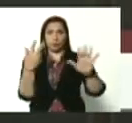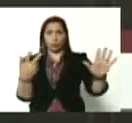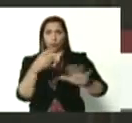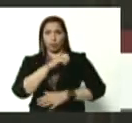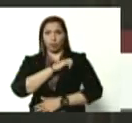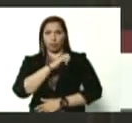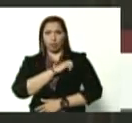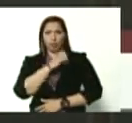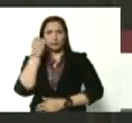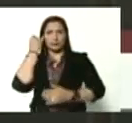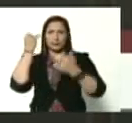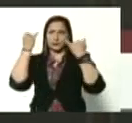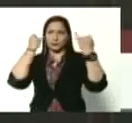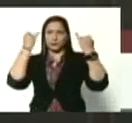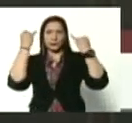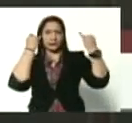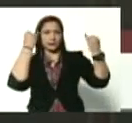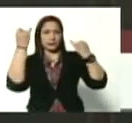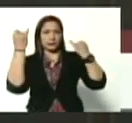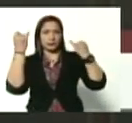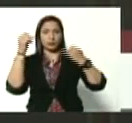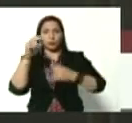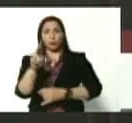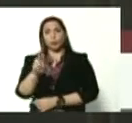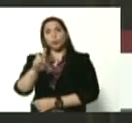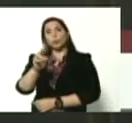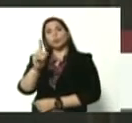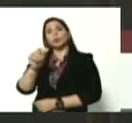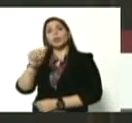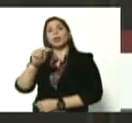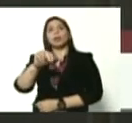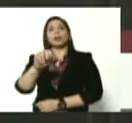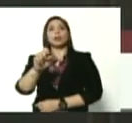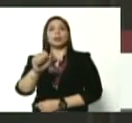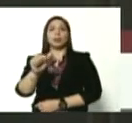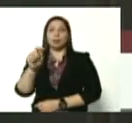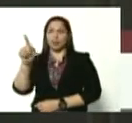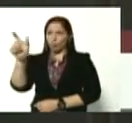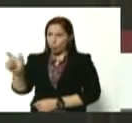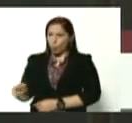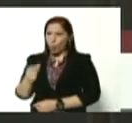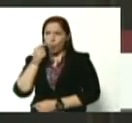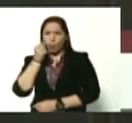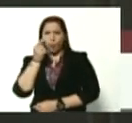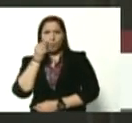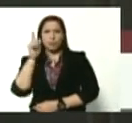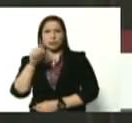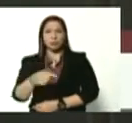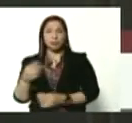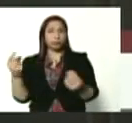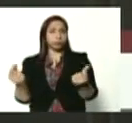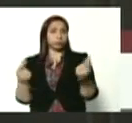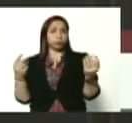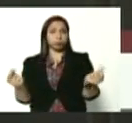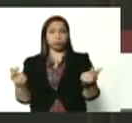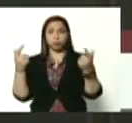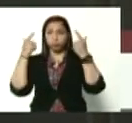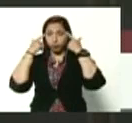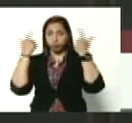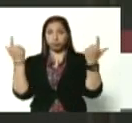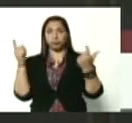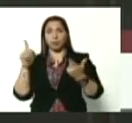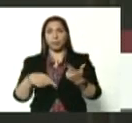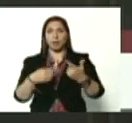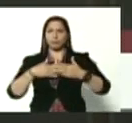la inteligencia de urdaneta la astucia de urdaneta la habilidad de urdaneta puso a